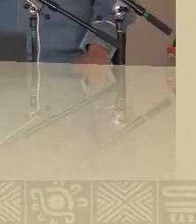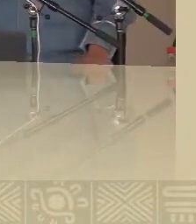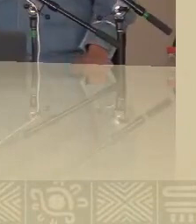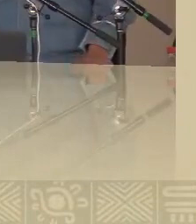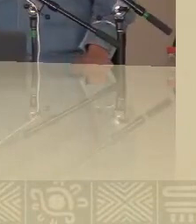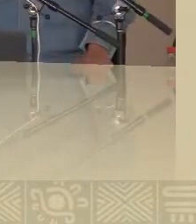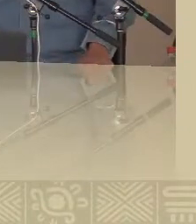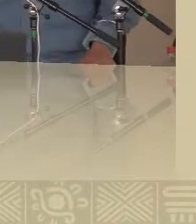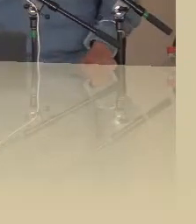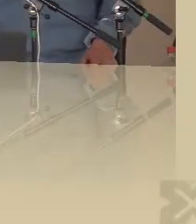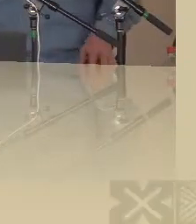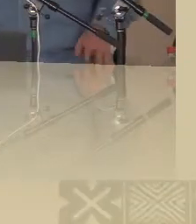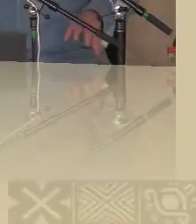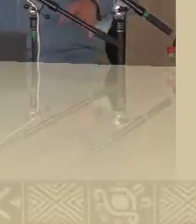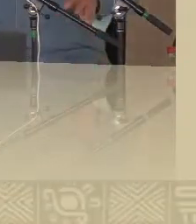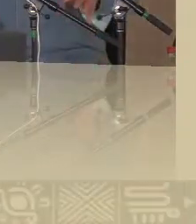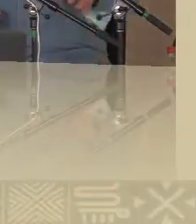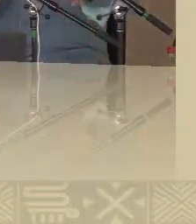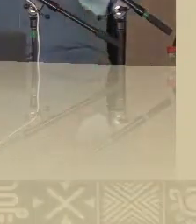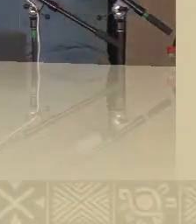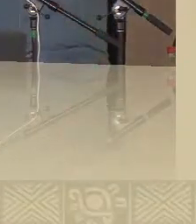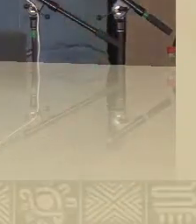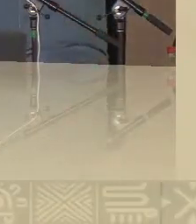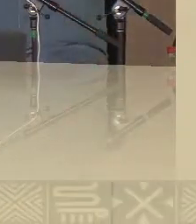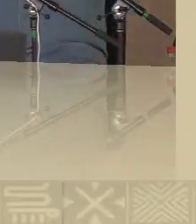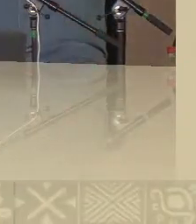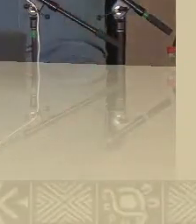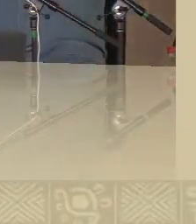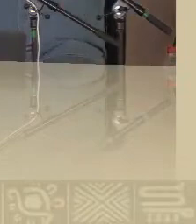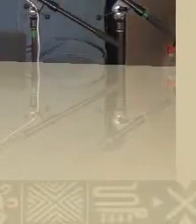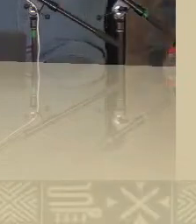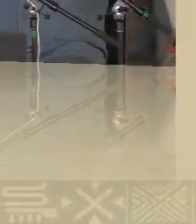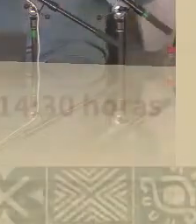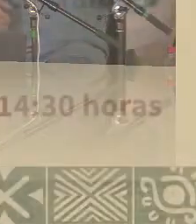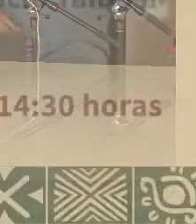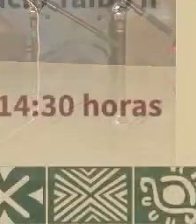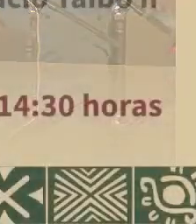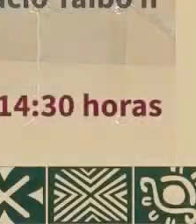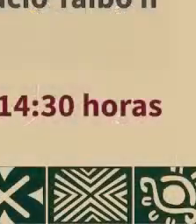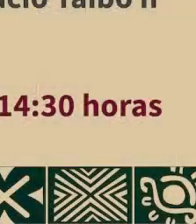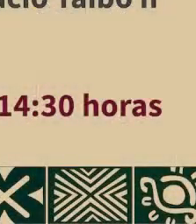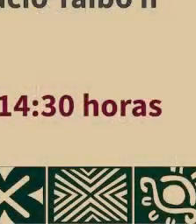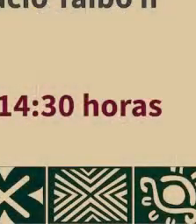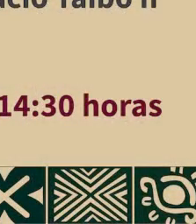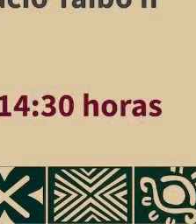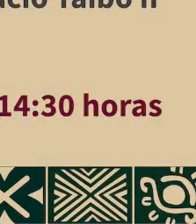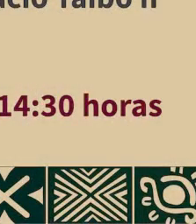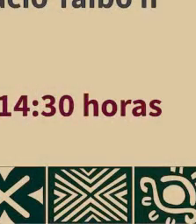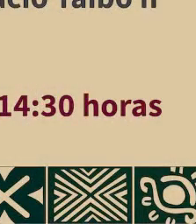Italia, Bruno. Bien, te esperamos. Chao, Bruno.